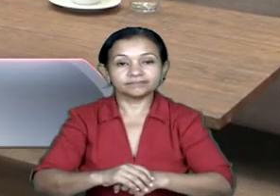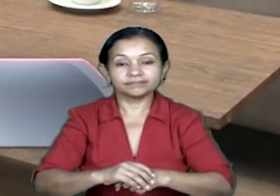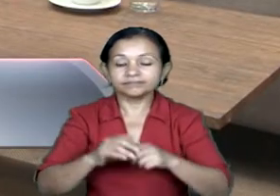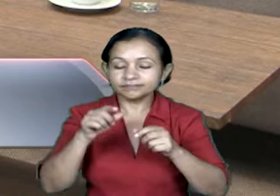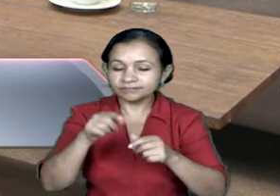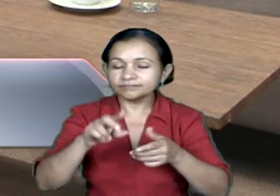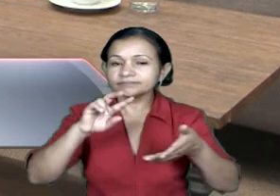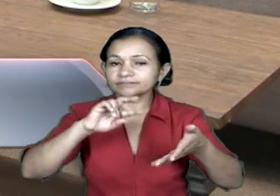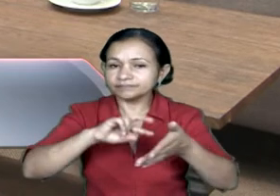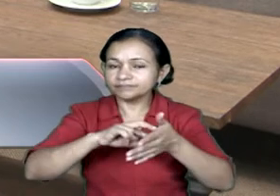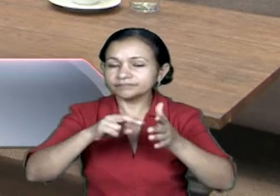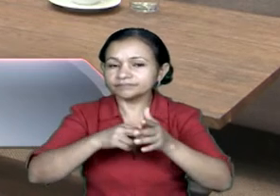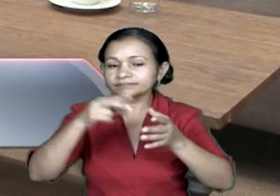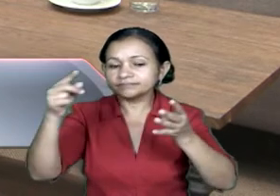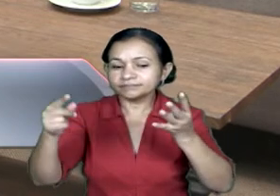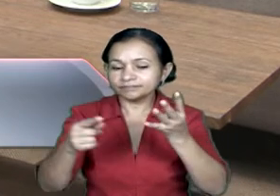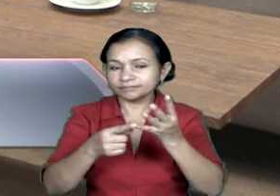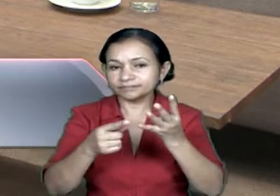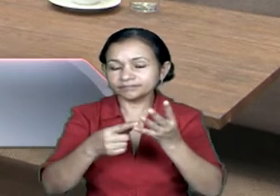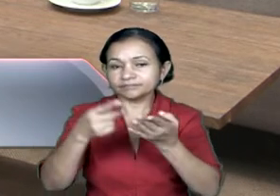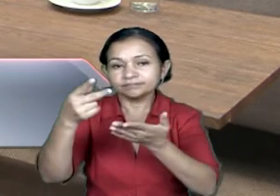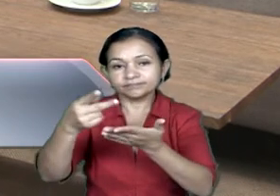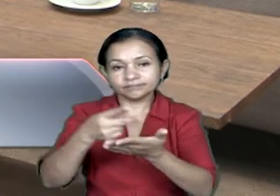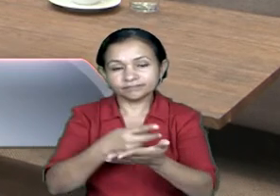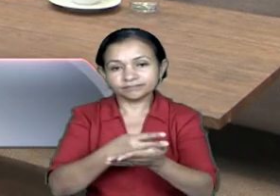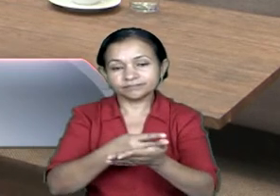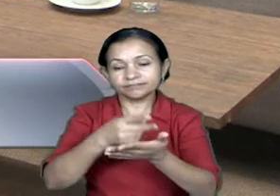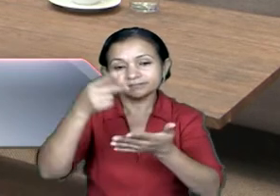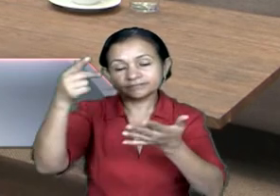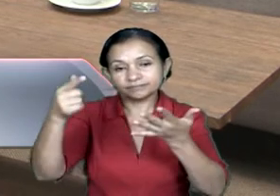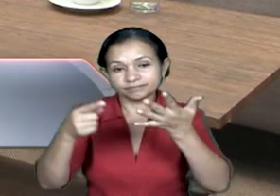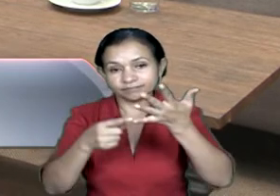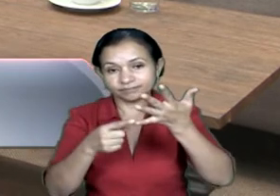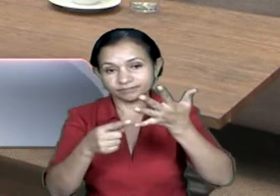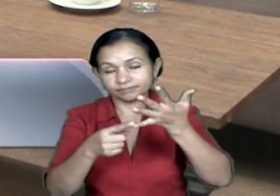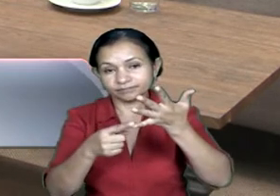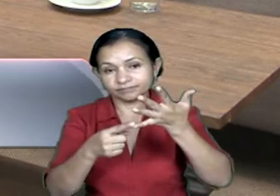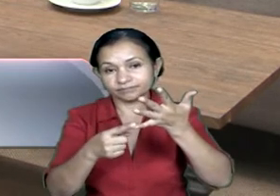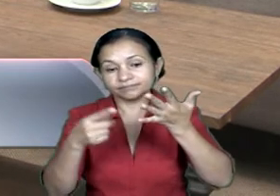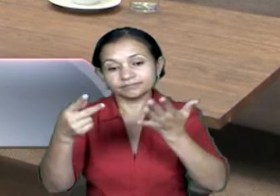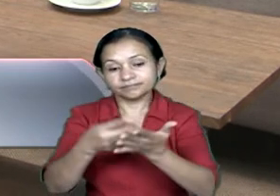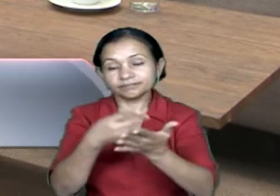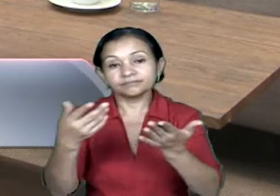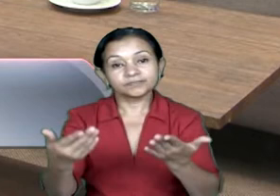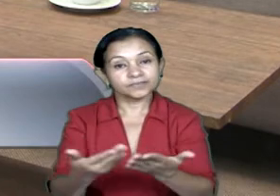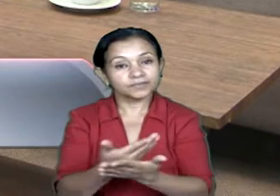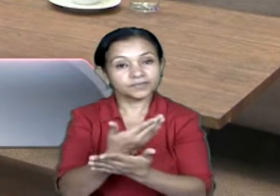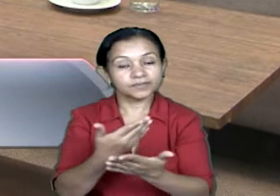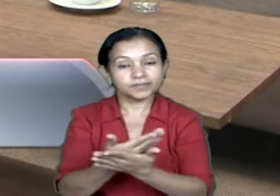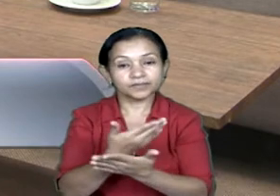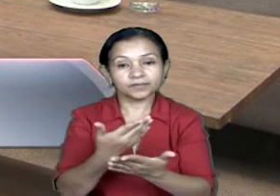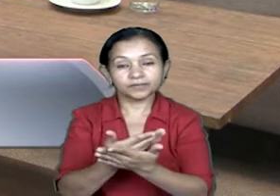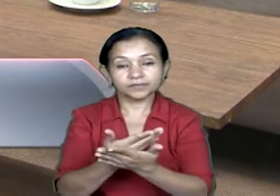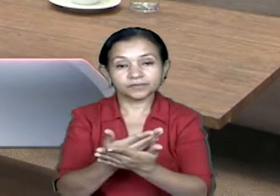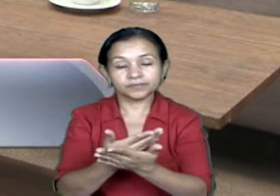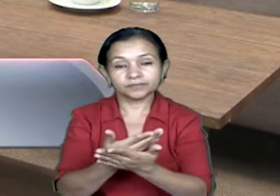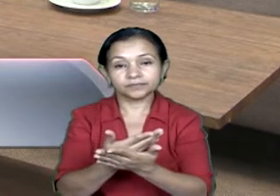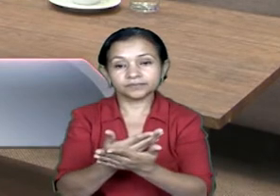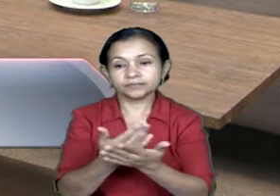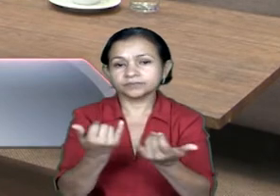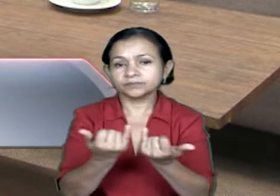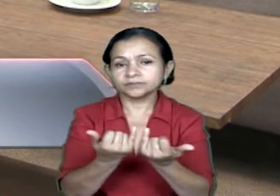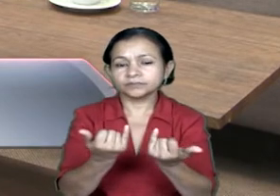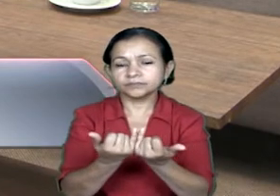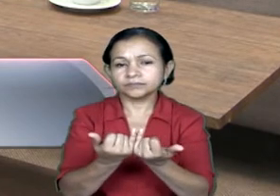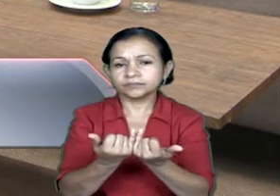el cuarto proyecto, ¿no? Y quinto proyecto es nuevo, es un pueblo, un producto. Un